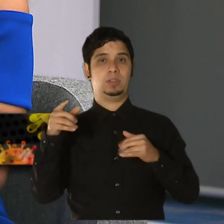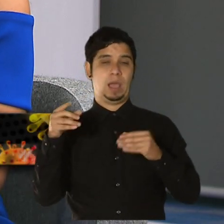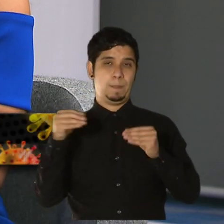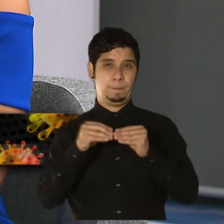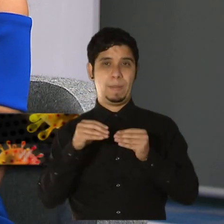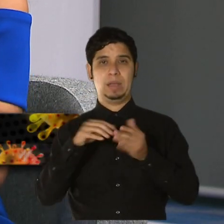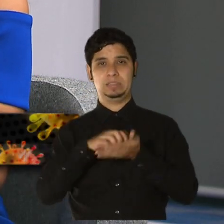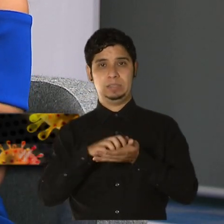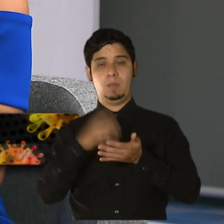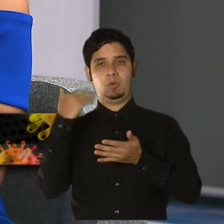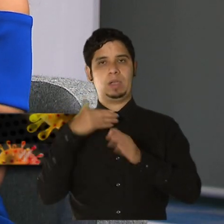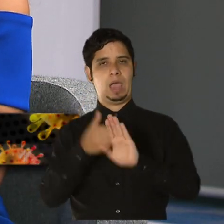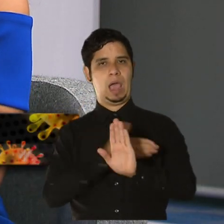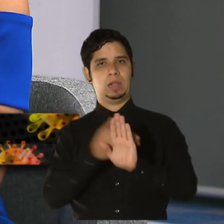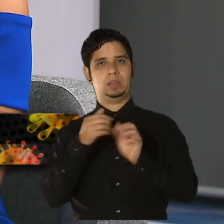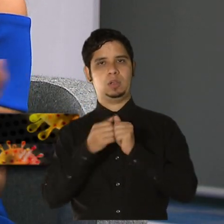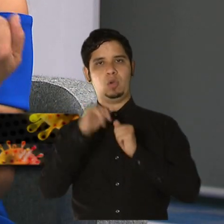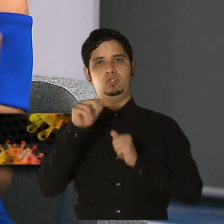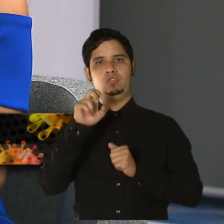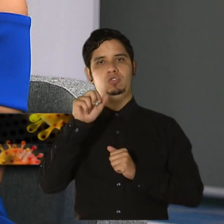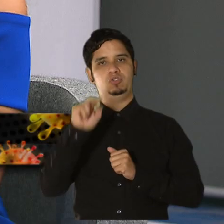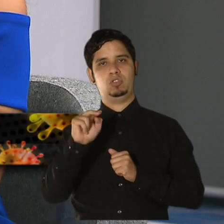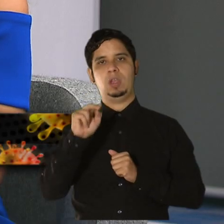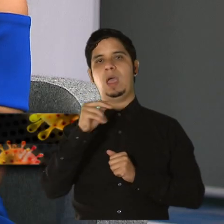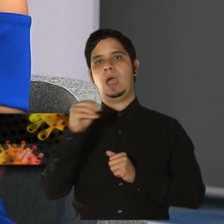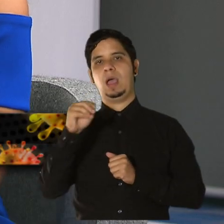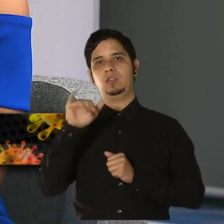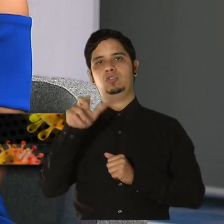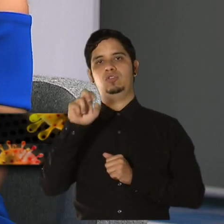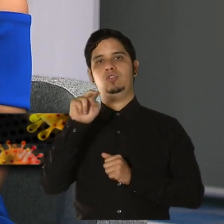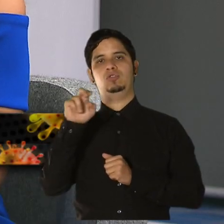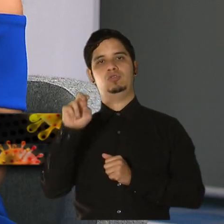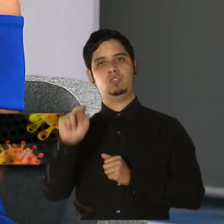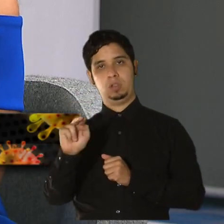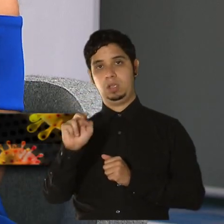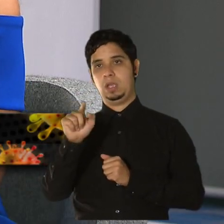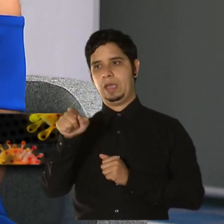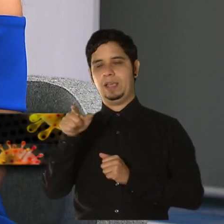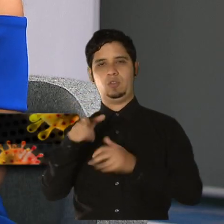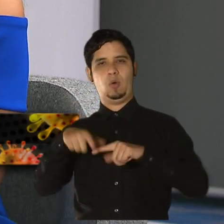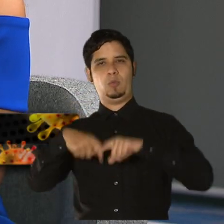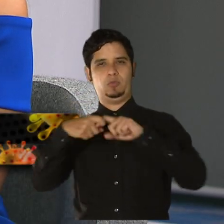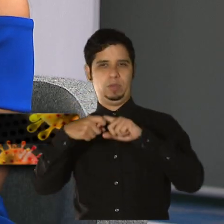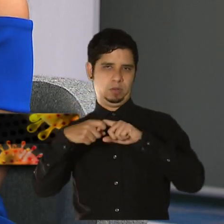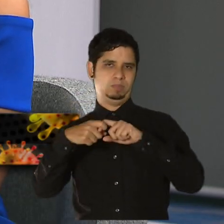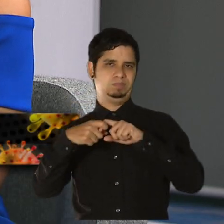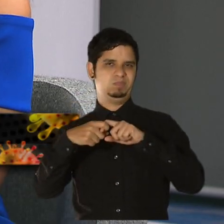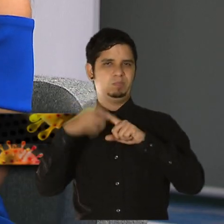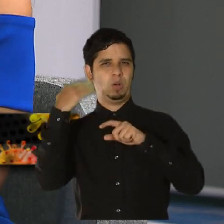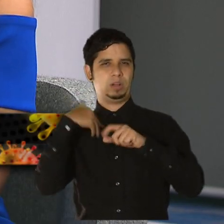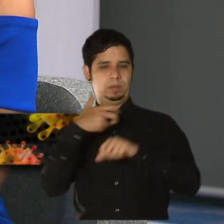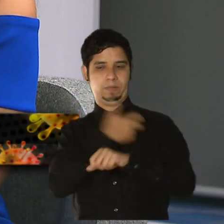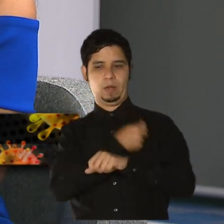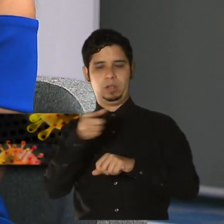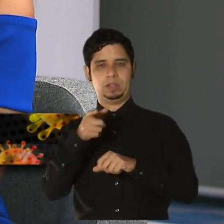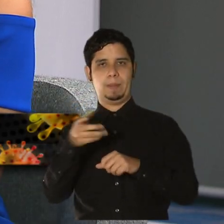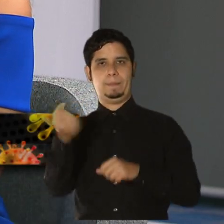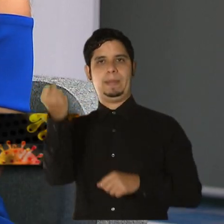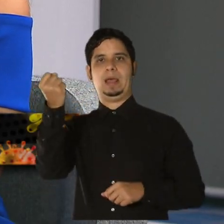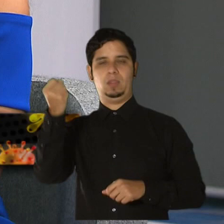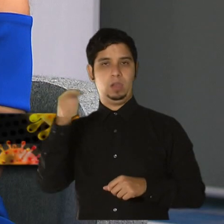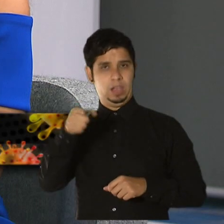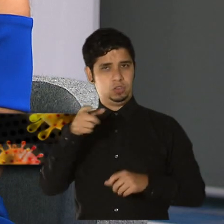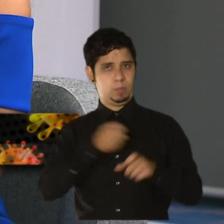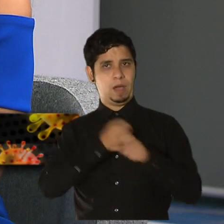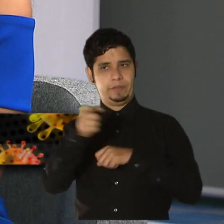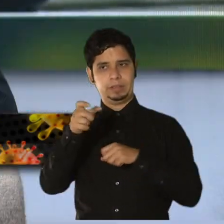que era con la Johnson & Johnson, que es de una sola oportunidad, una sola inyección o dosis, pues eso se suspendió. ¿Eso usted cree que tendrá algún efecto negativo sobre la